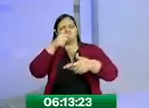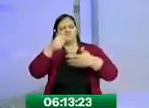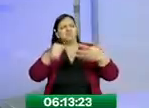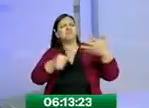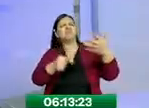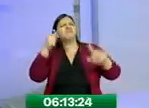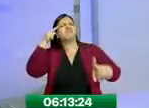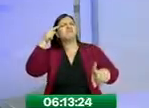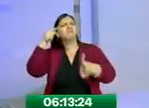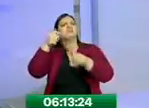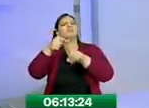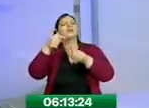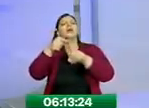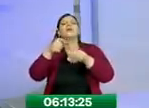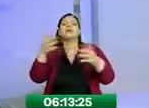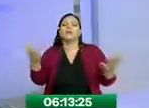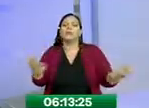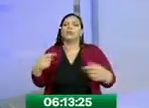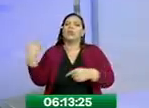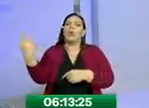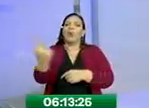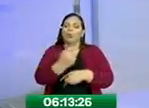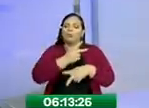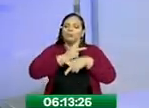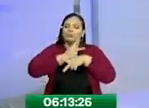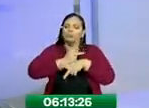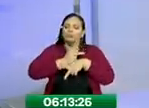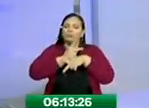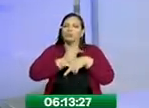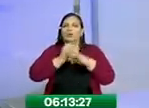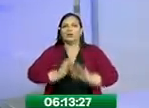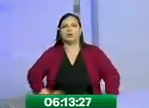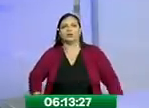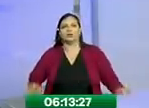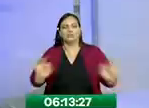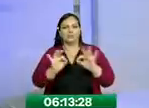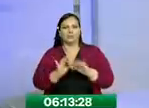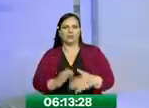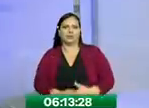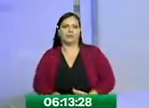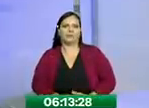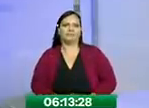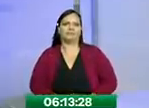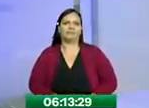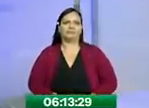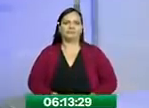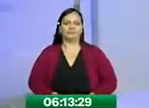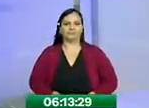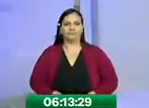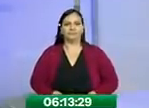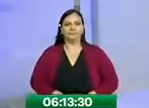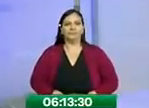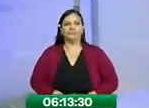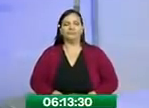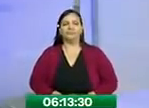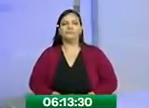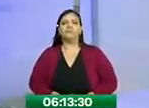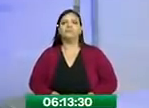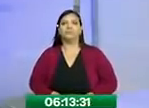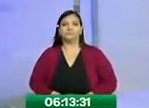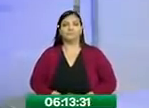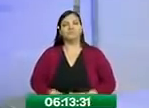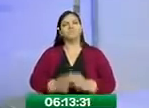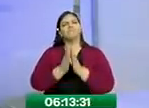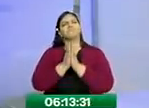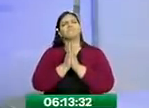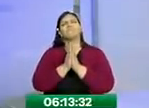muera ahí y solamente pasará en nuestros recuerdos como un mal momento. Estamos seguros, convencidos que gracias a Dios la situación va a